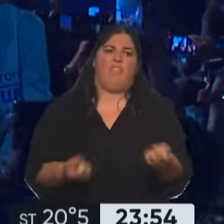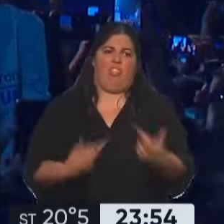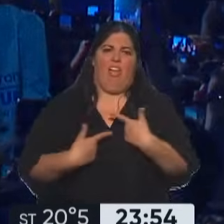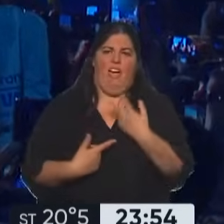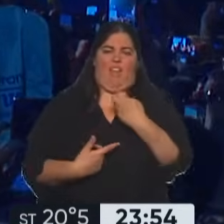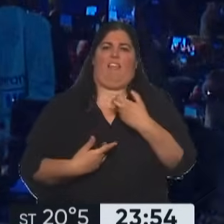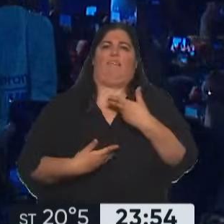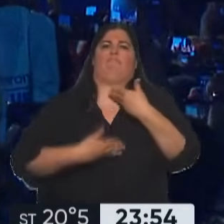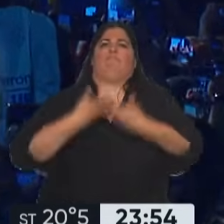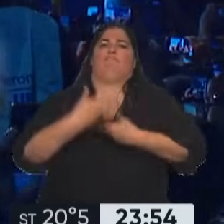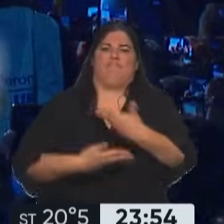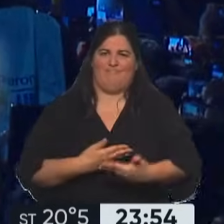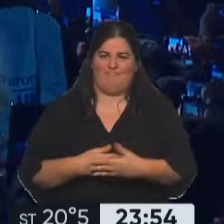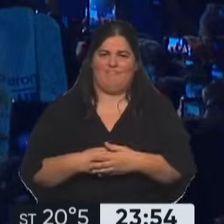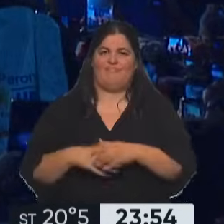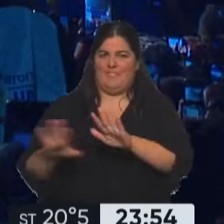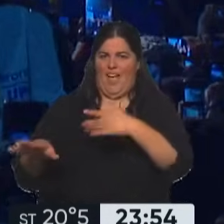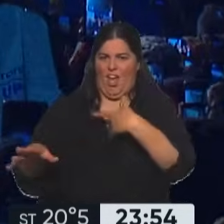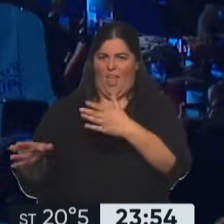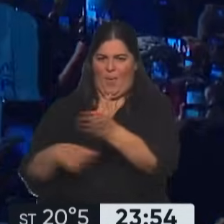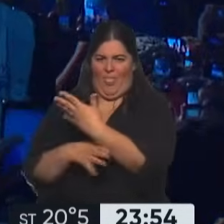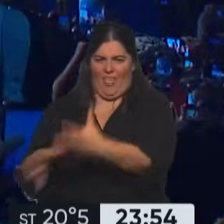el combustible, ahora la levanto.